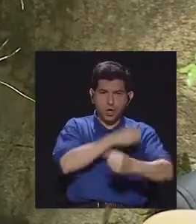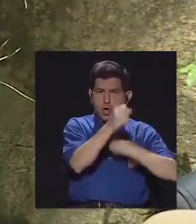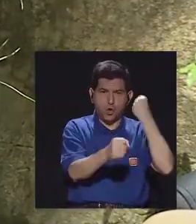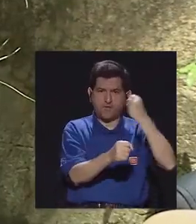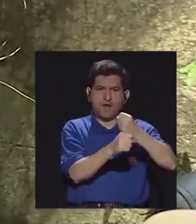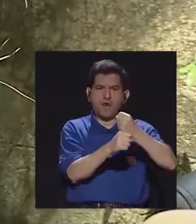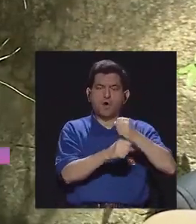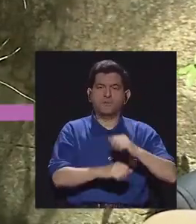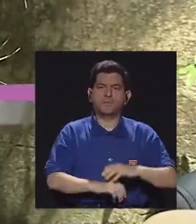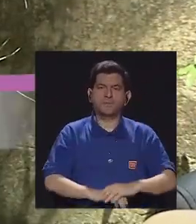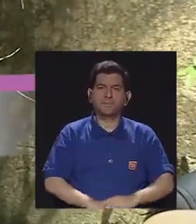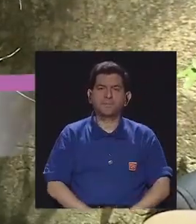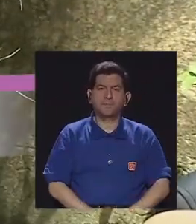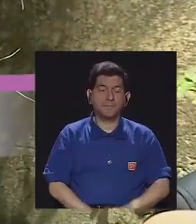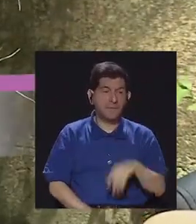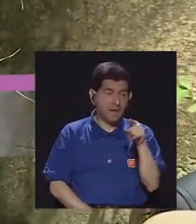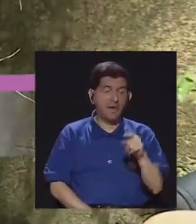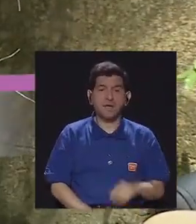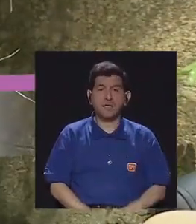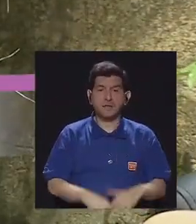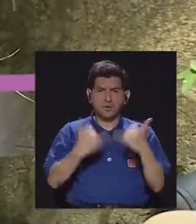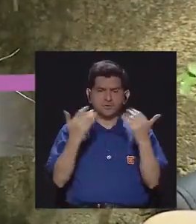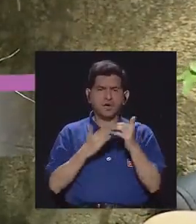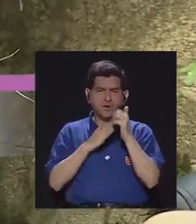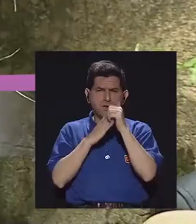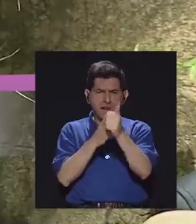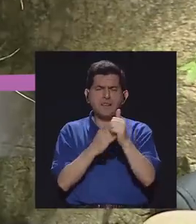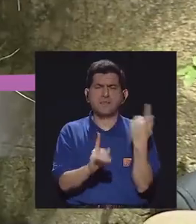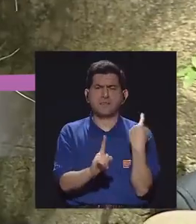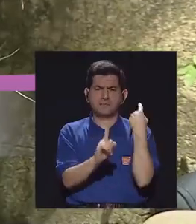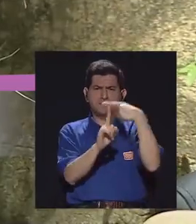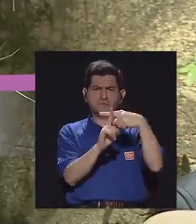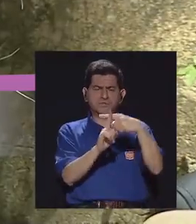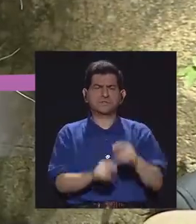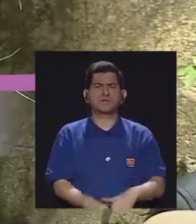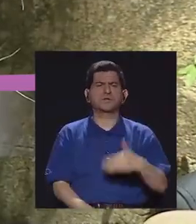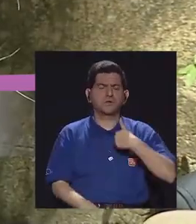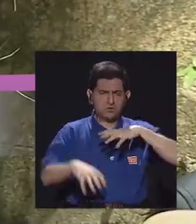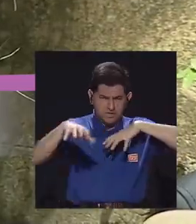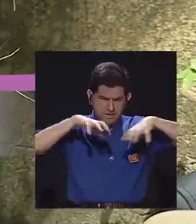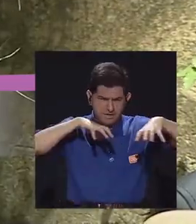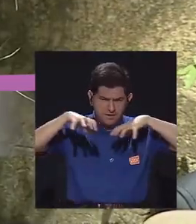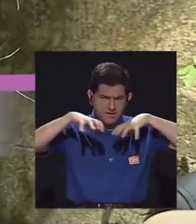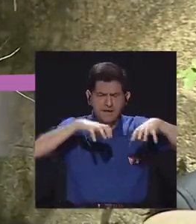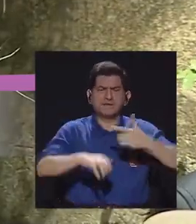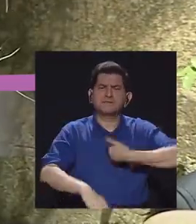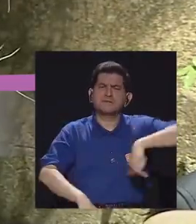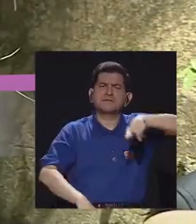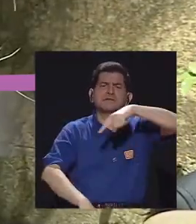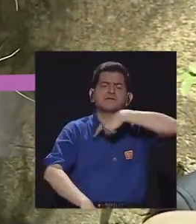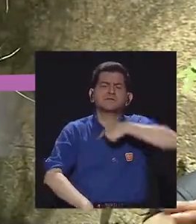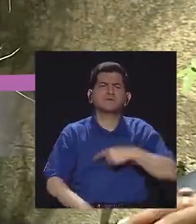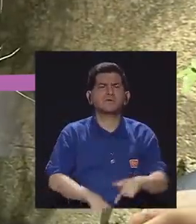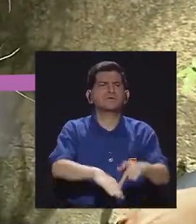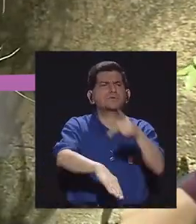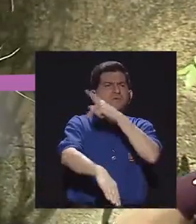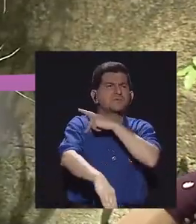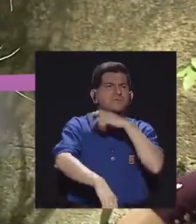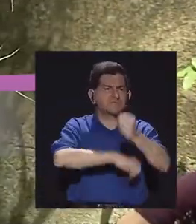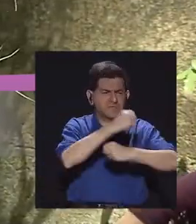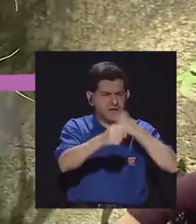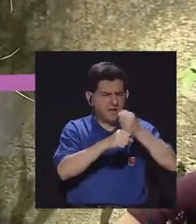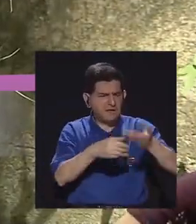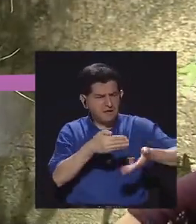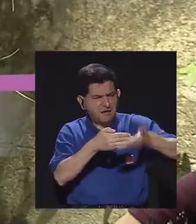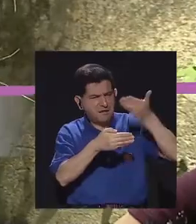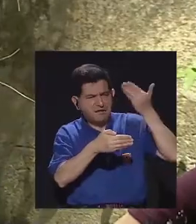noveno. Chicos que se han convertido en líderes positivos. Nosotros tuvimos una actividad en Puriscal hace